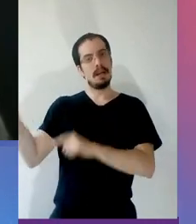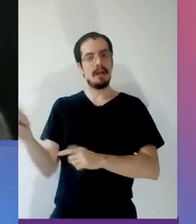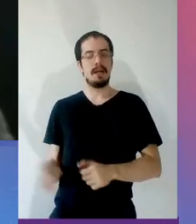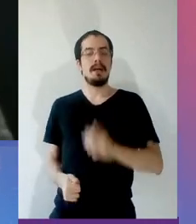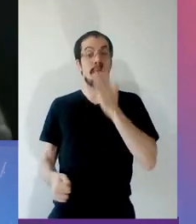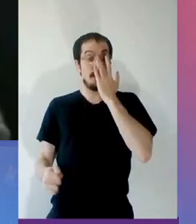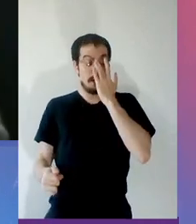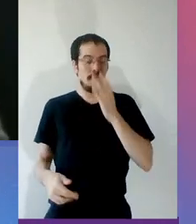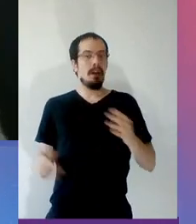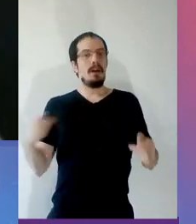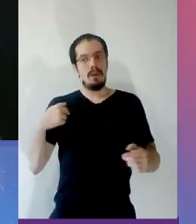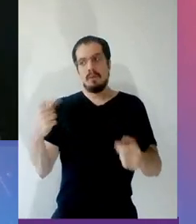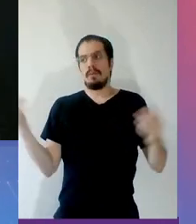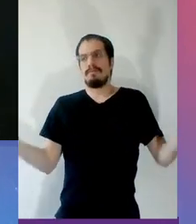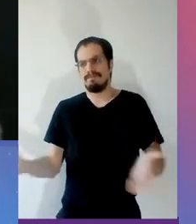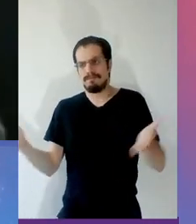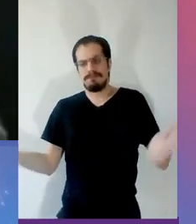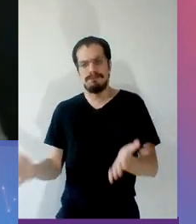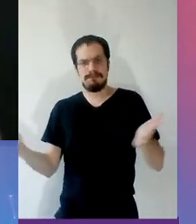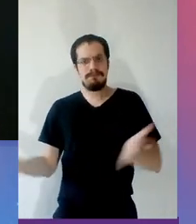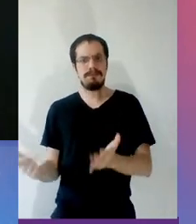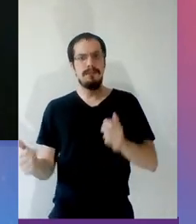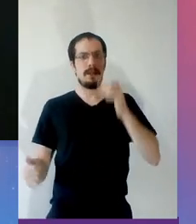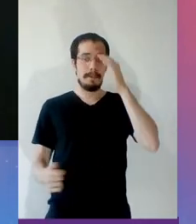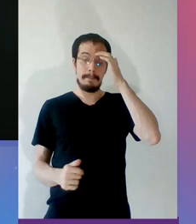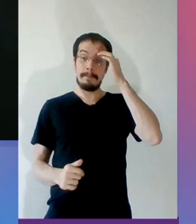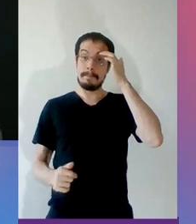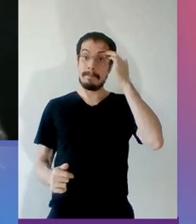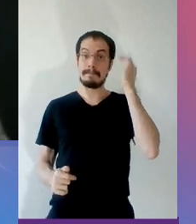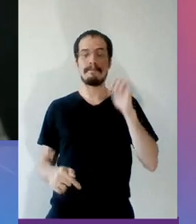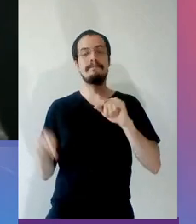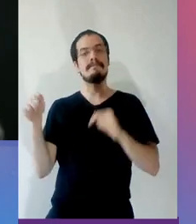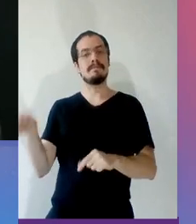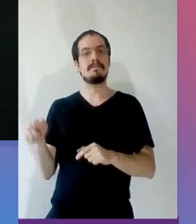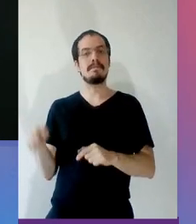activista, por lo menos en mi caso, y yo veo que mis colegas acá también,